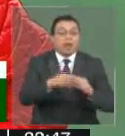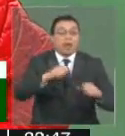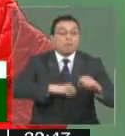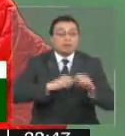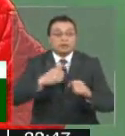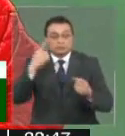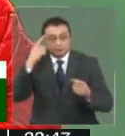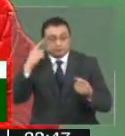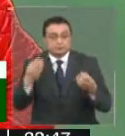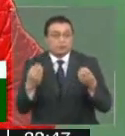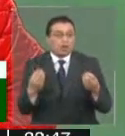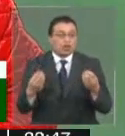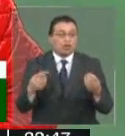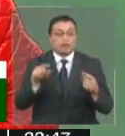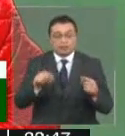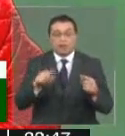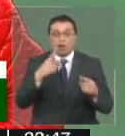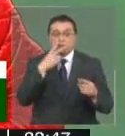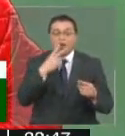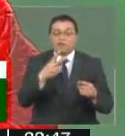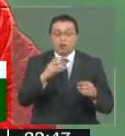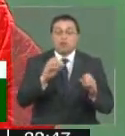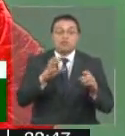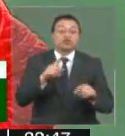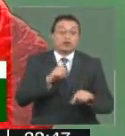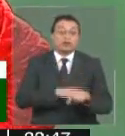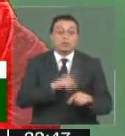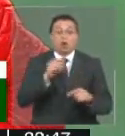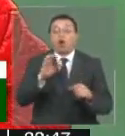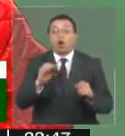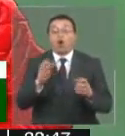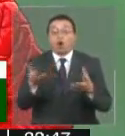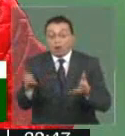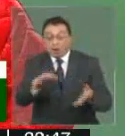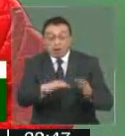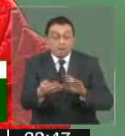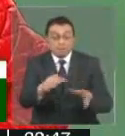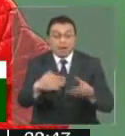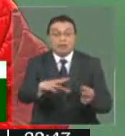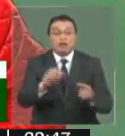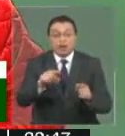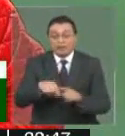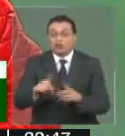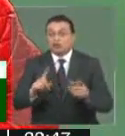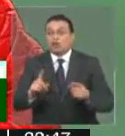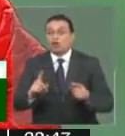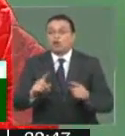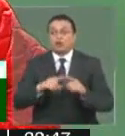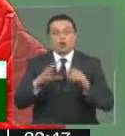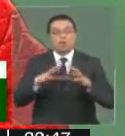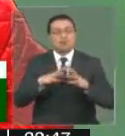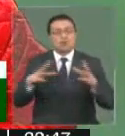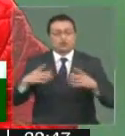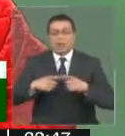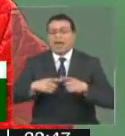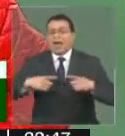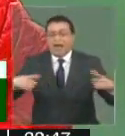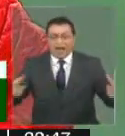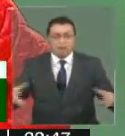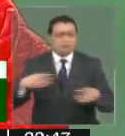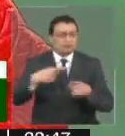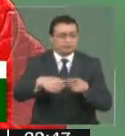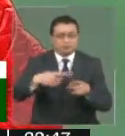vez como se ha visto mucho tiempo, o en empaque, o en esto, en esto otro. No, o sea, creo que el tema es mucho más amplio, creo